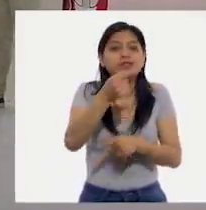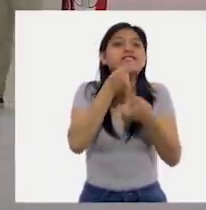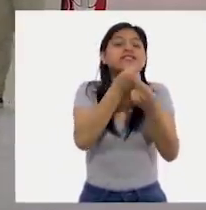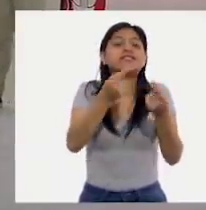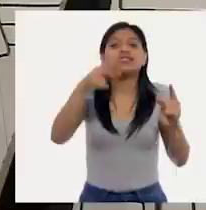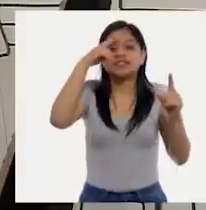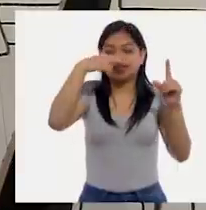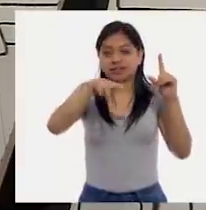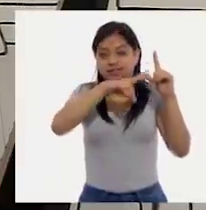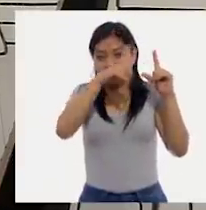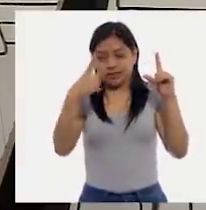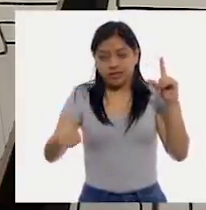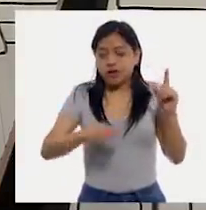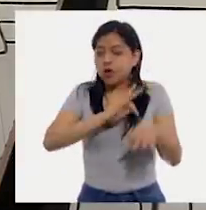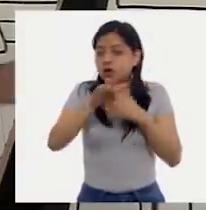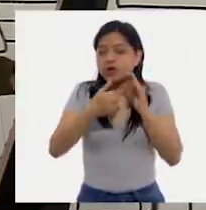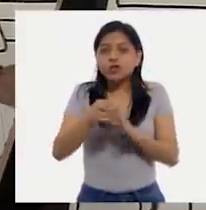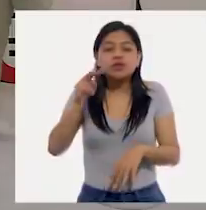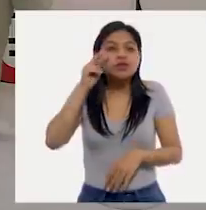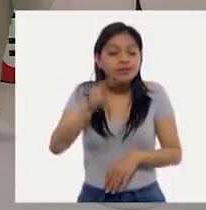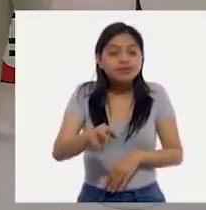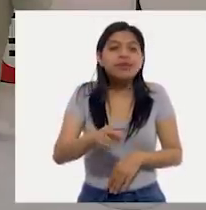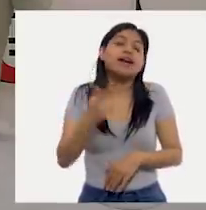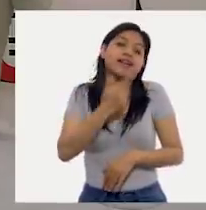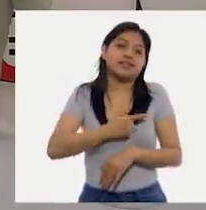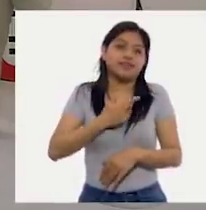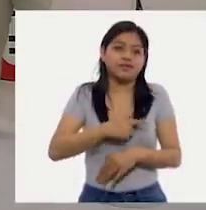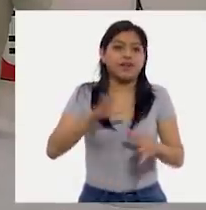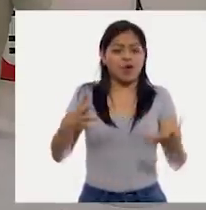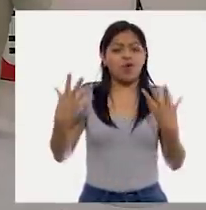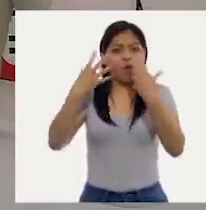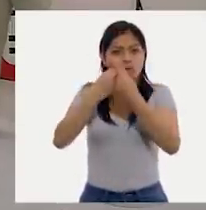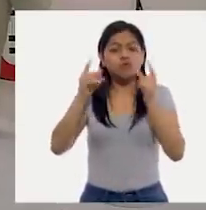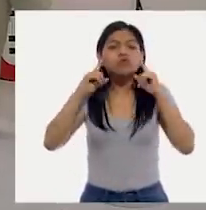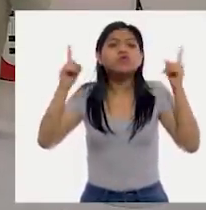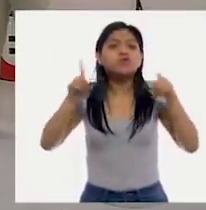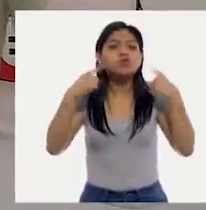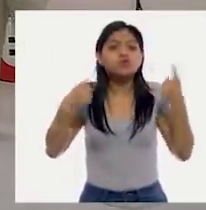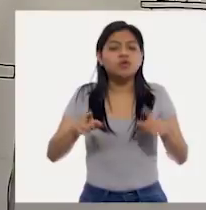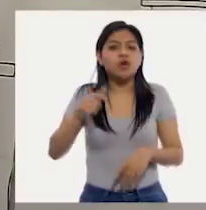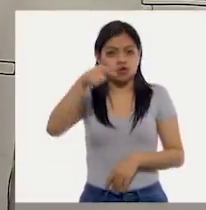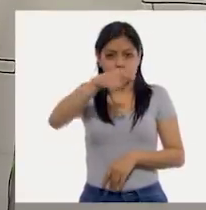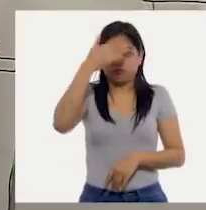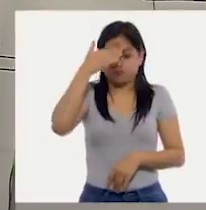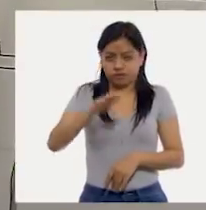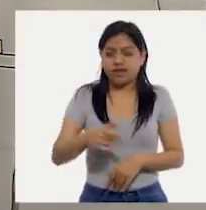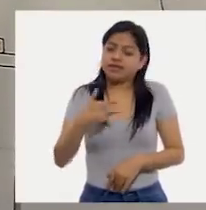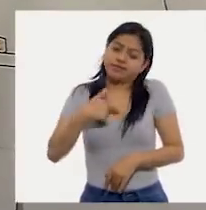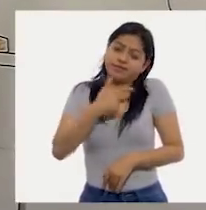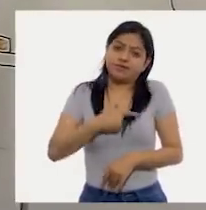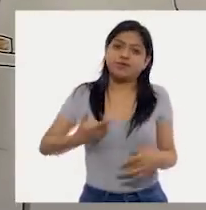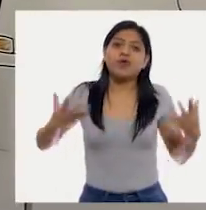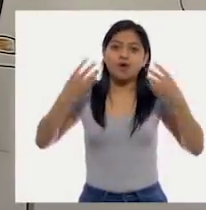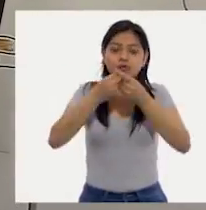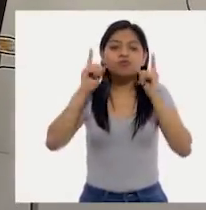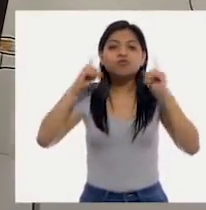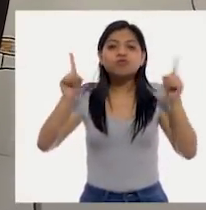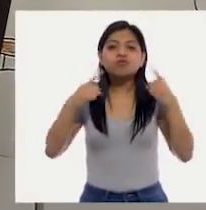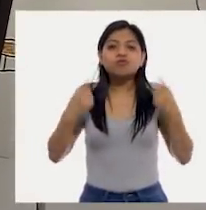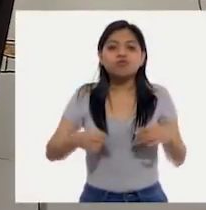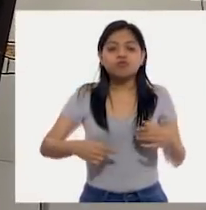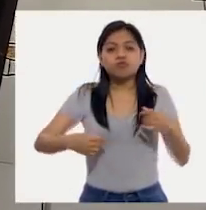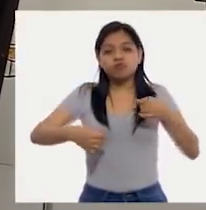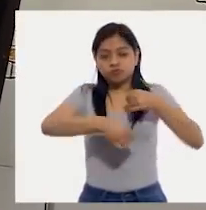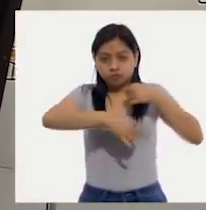haberte podido escuchar. Rodrigo, pero falta algo. ¿Por qué no hacemos música juntos? Ya sabes que a mí me encantaría. Me encantaría, a lo mejor con el chelo